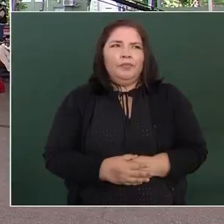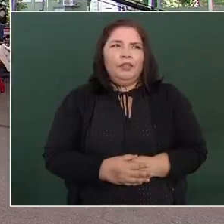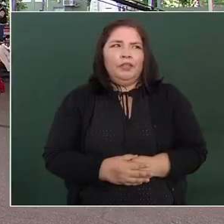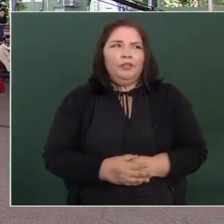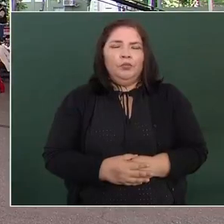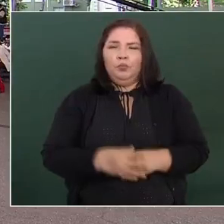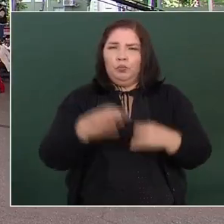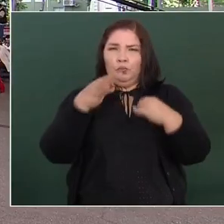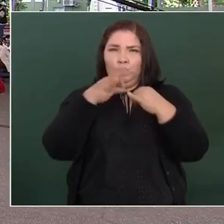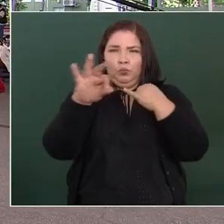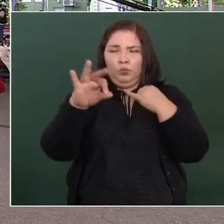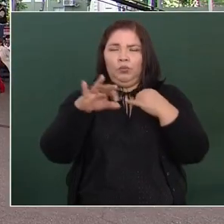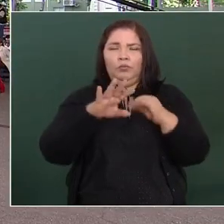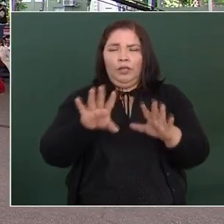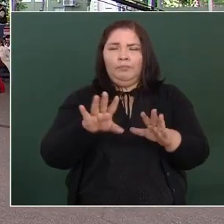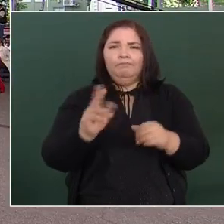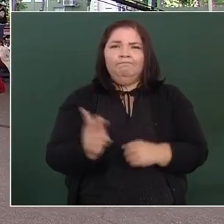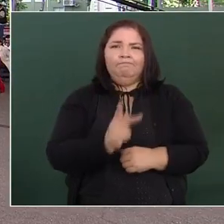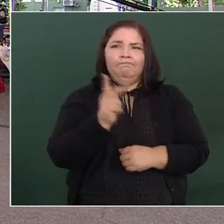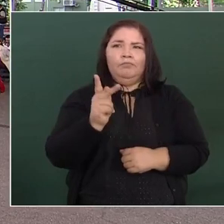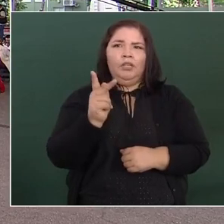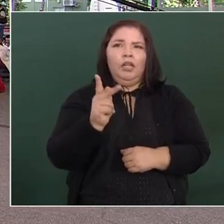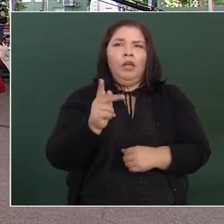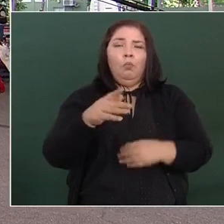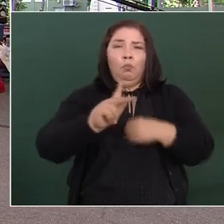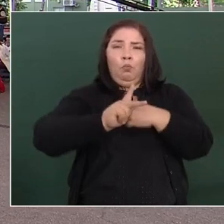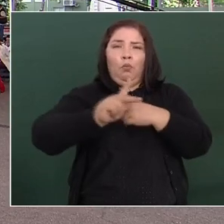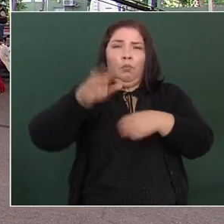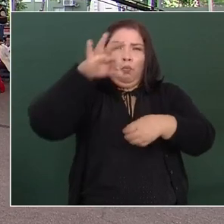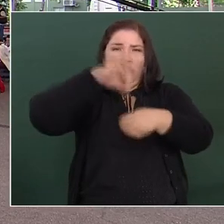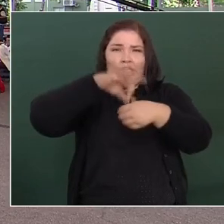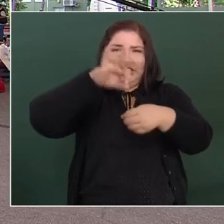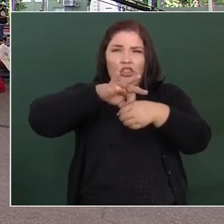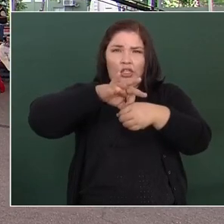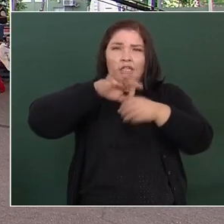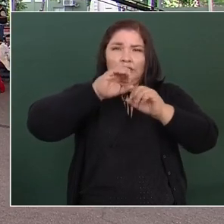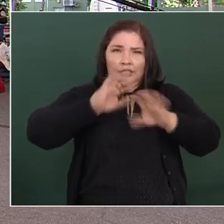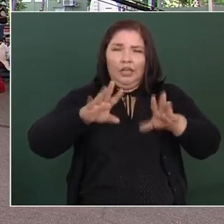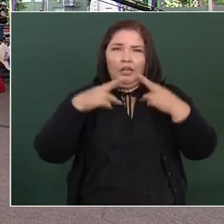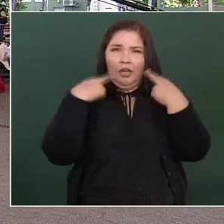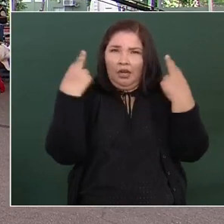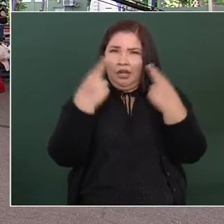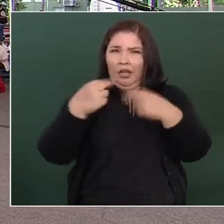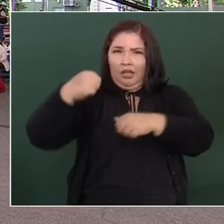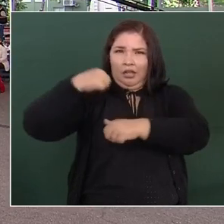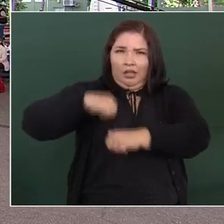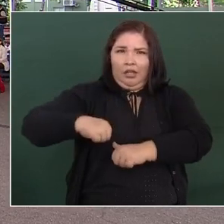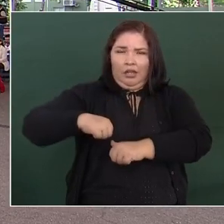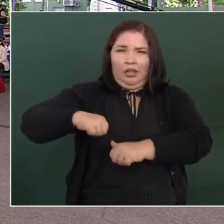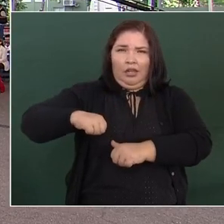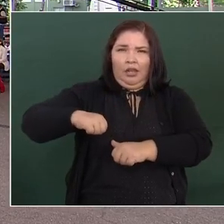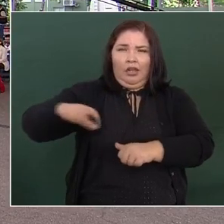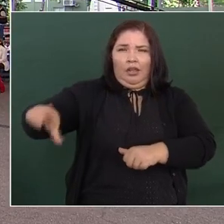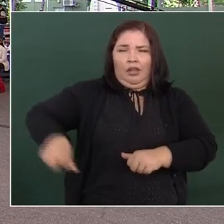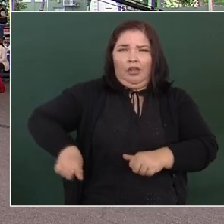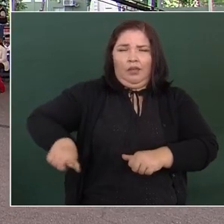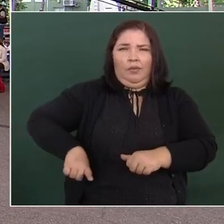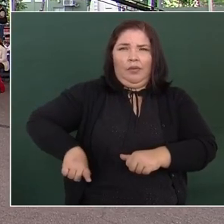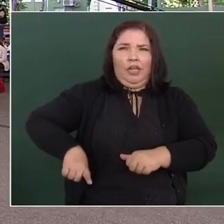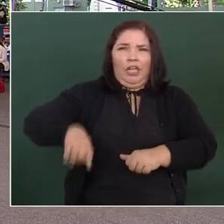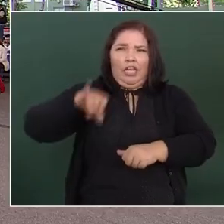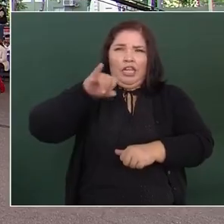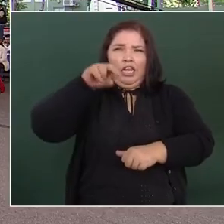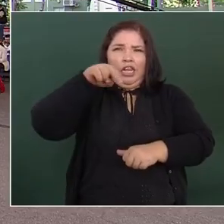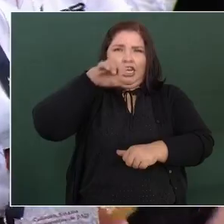Por último, preguntarle de cara al proceso electoral, ¿ya se reunieron las autoridades del gobierno con el